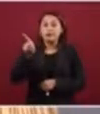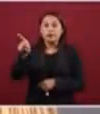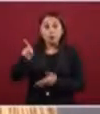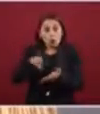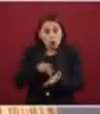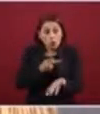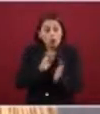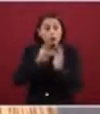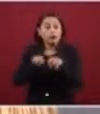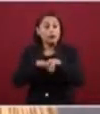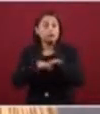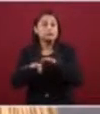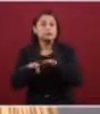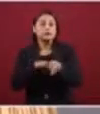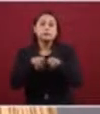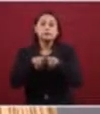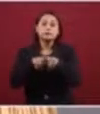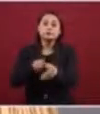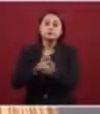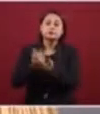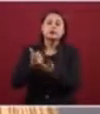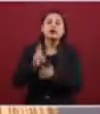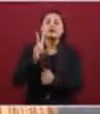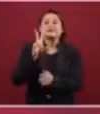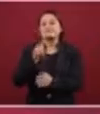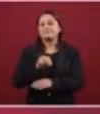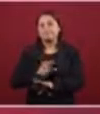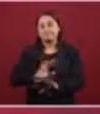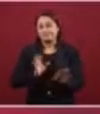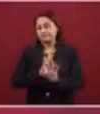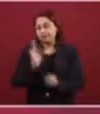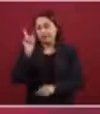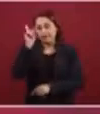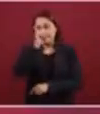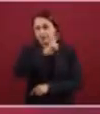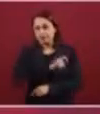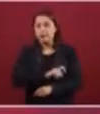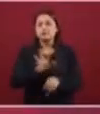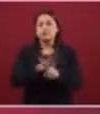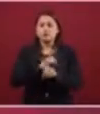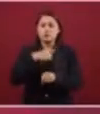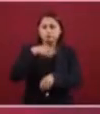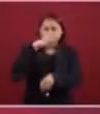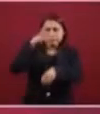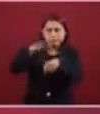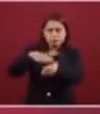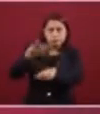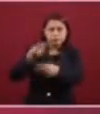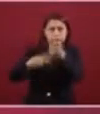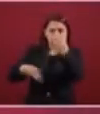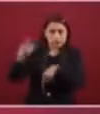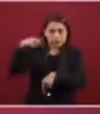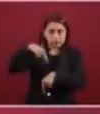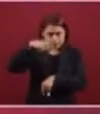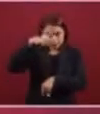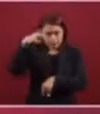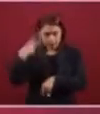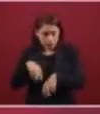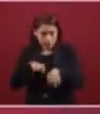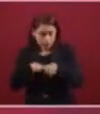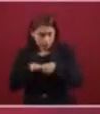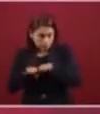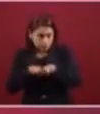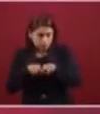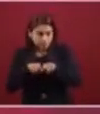por ejemplo, porque a todos se les ofreció volver a México y bueno, supongo que